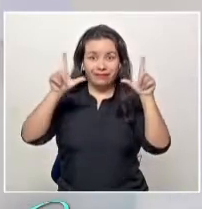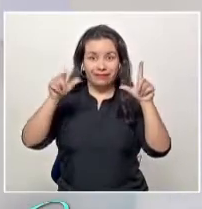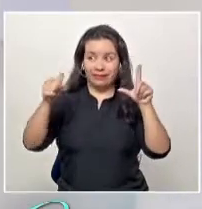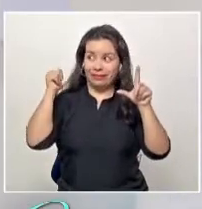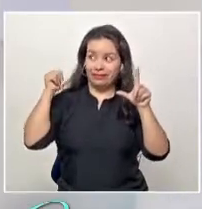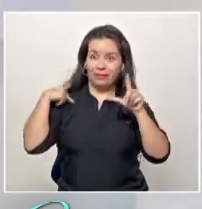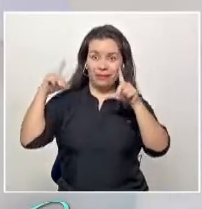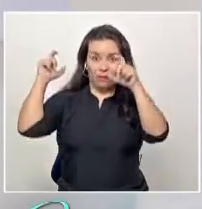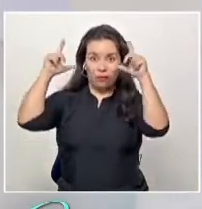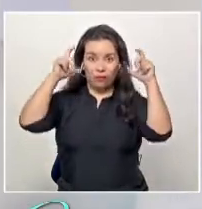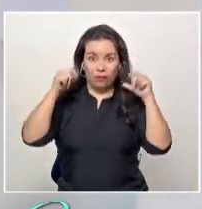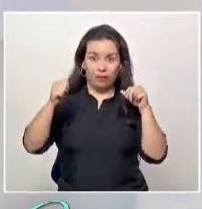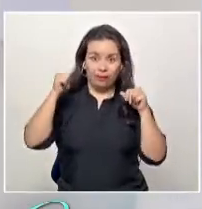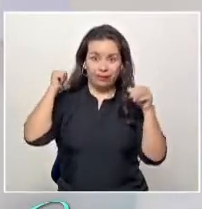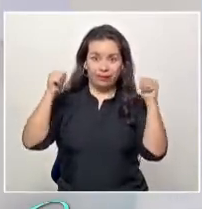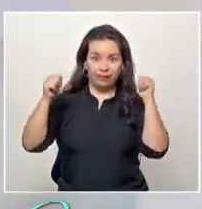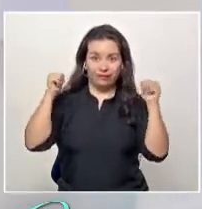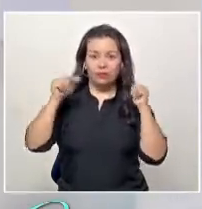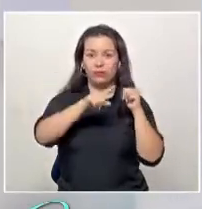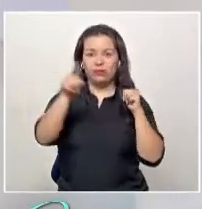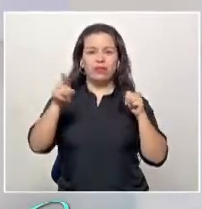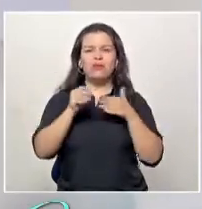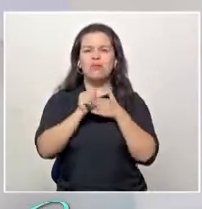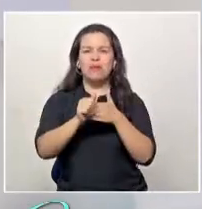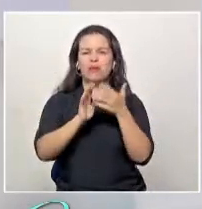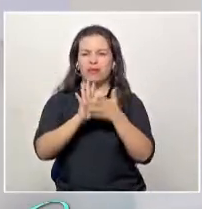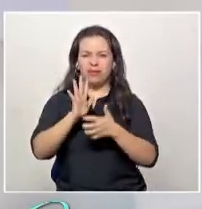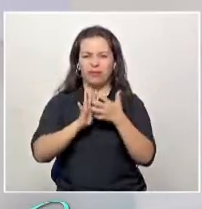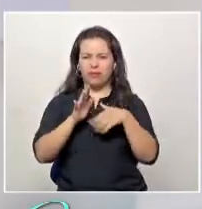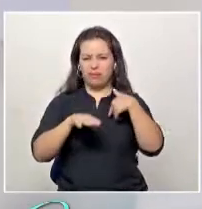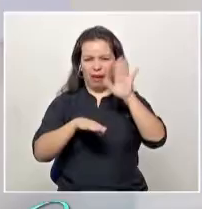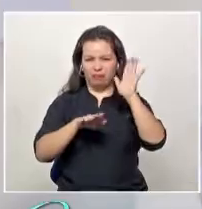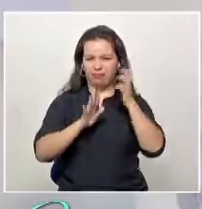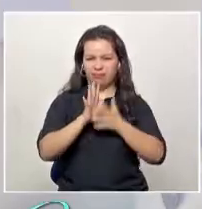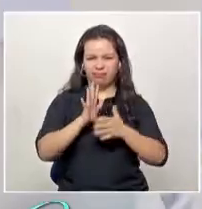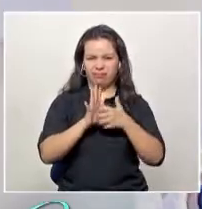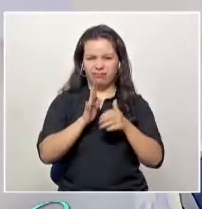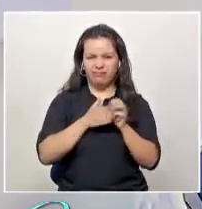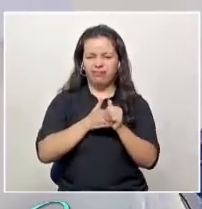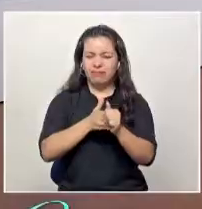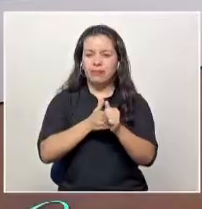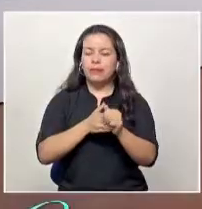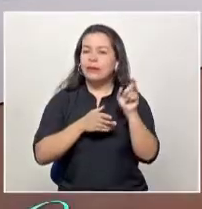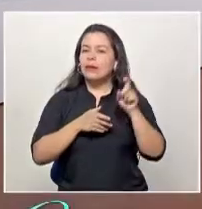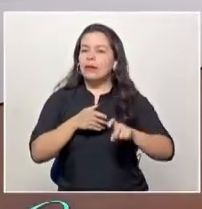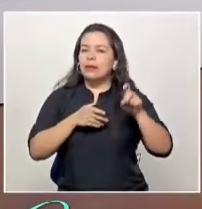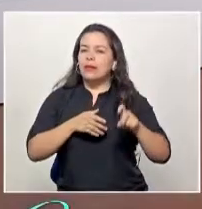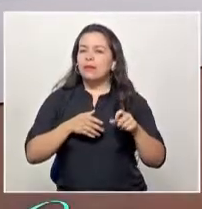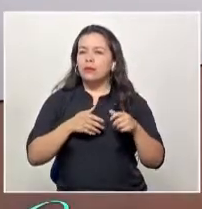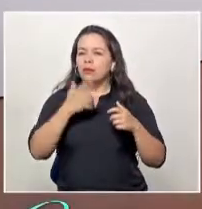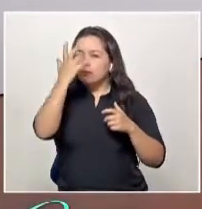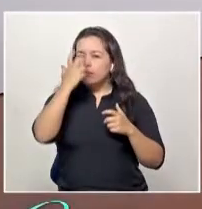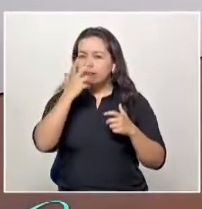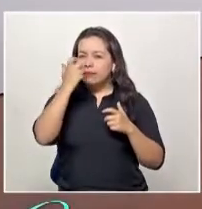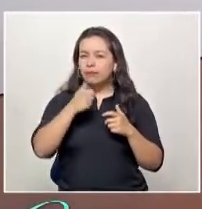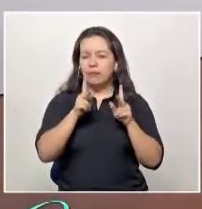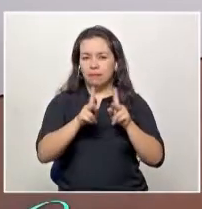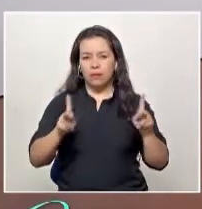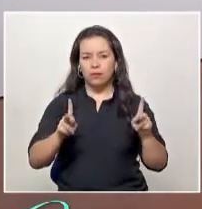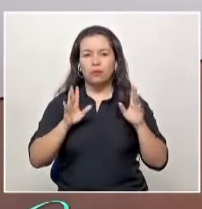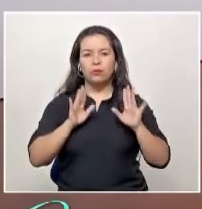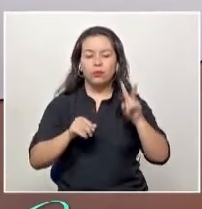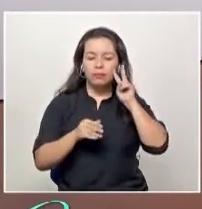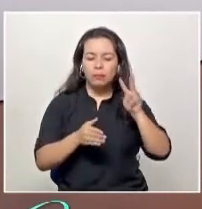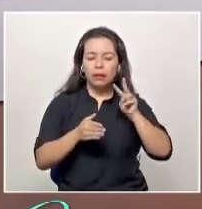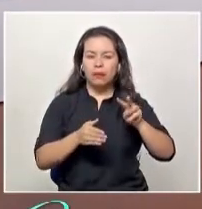de mí, ustedes son puros métodos diagnósticos. Ve que necesitamos evaluar a las personas, necesitamos ver con